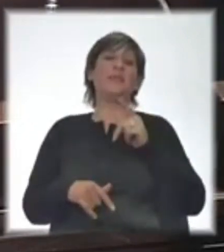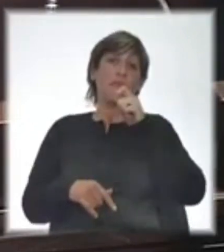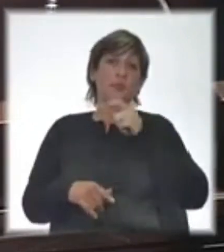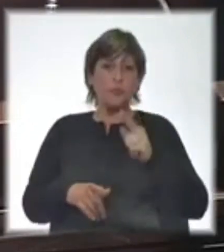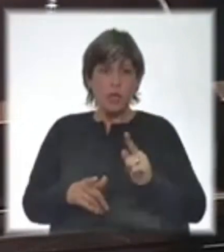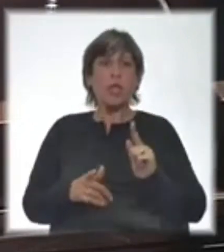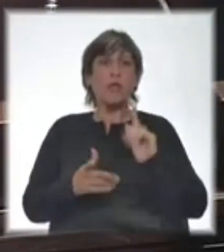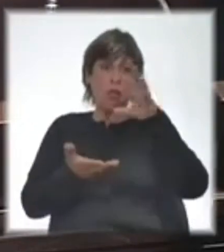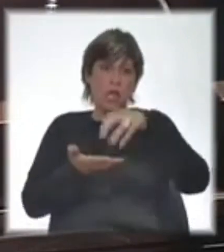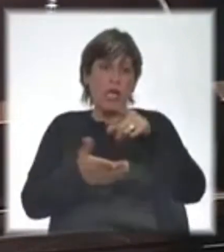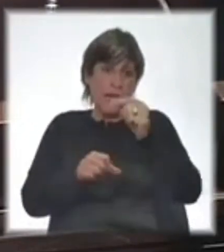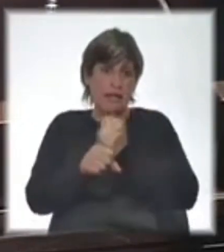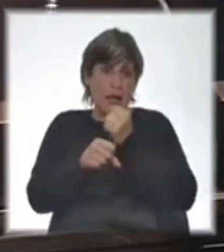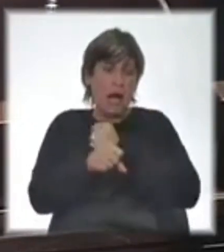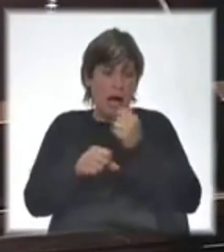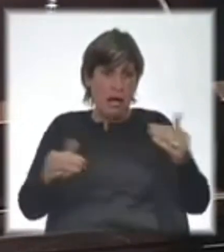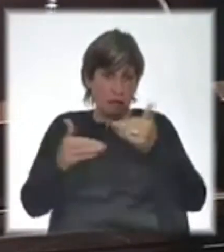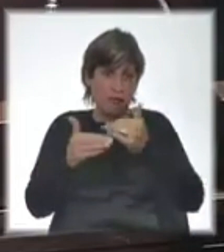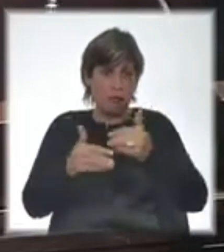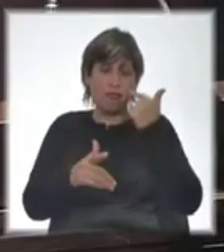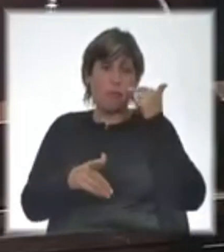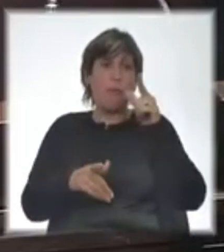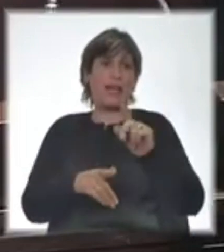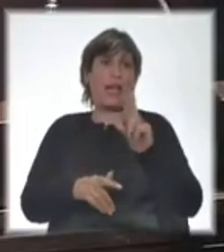a trabajar para UPM.